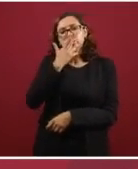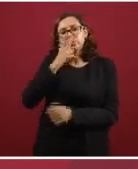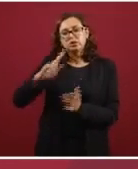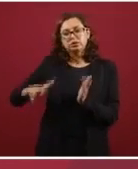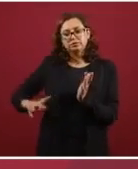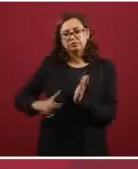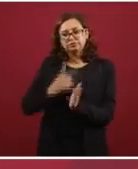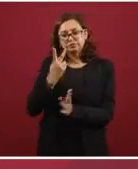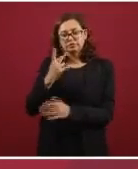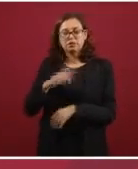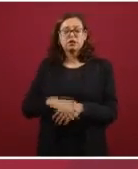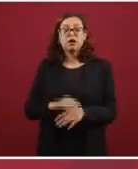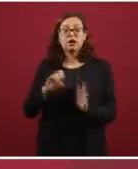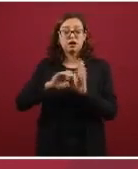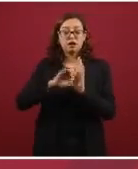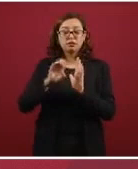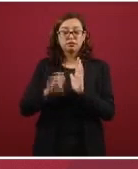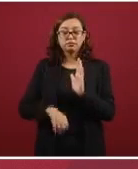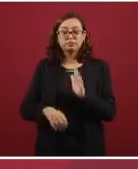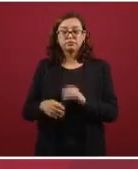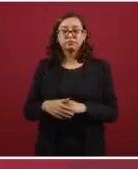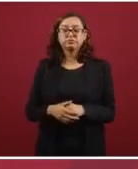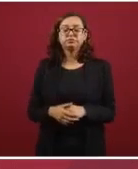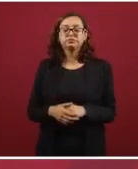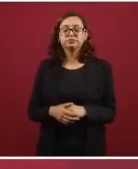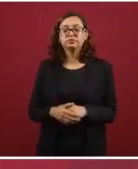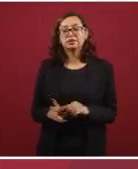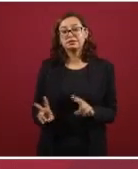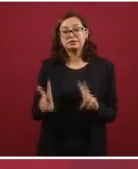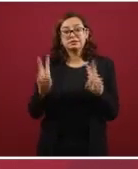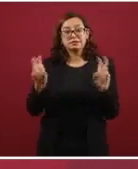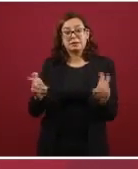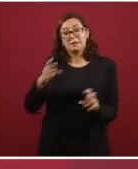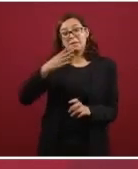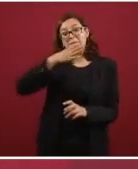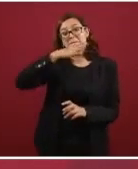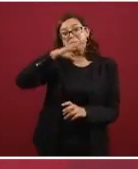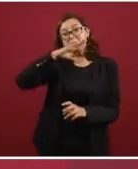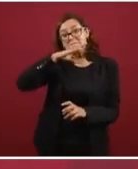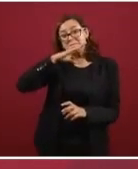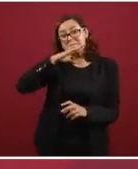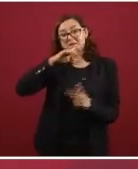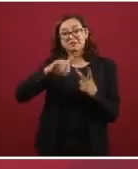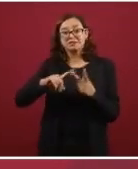Un caso es el del maíz y el del frijol.